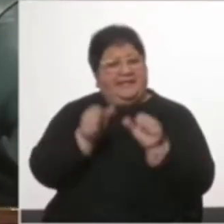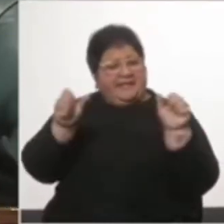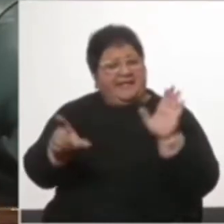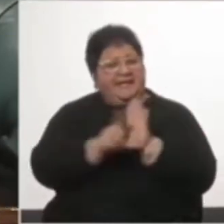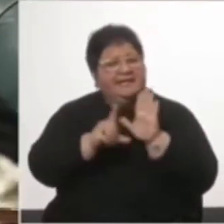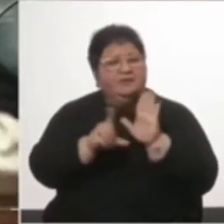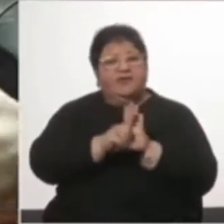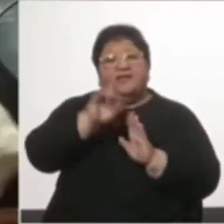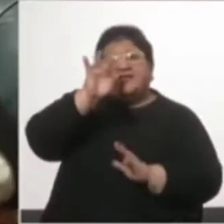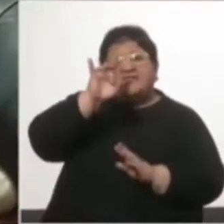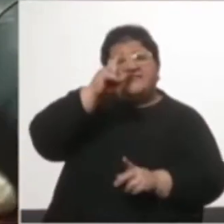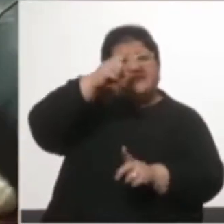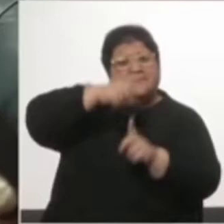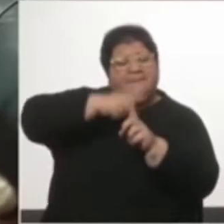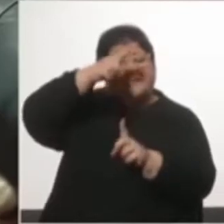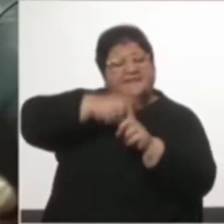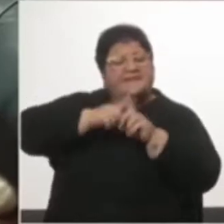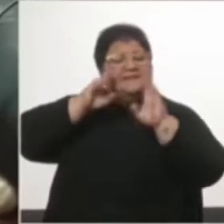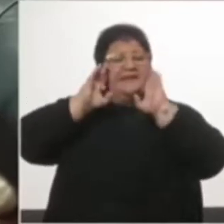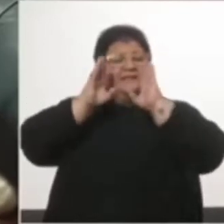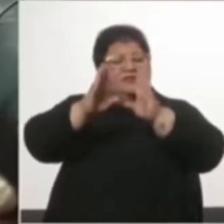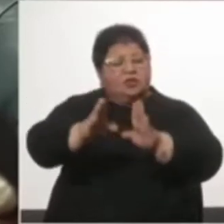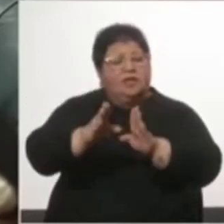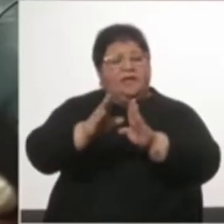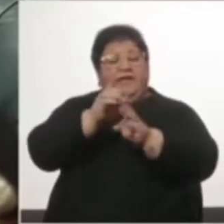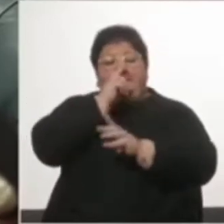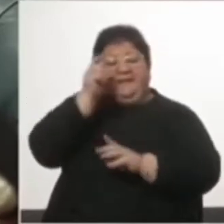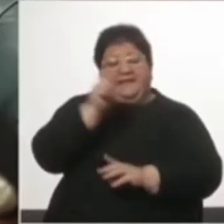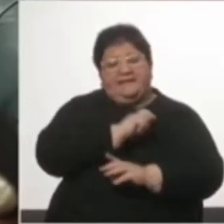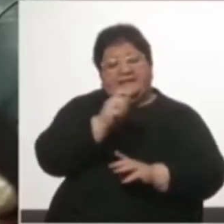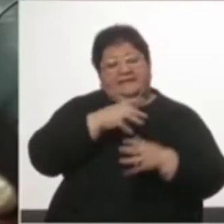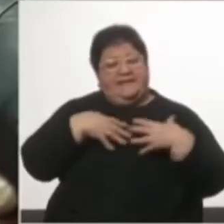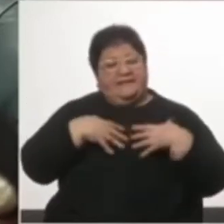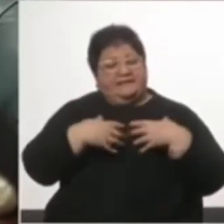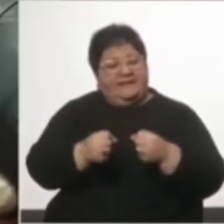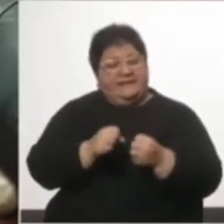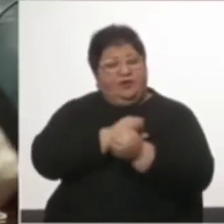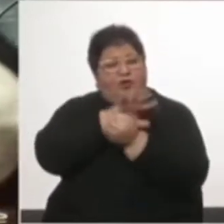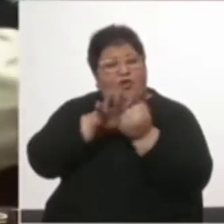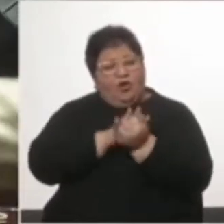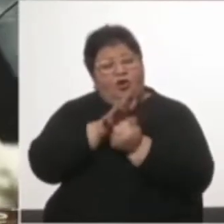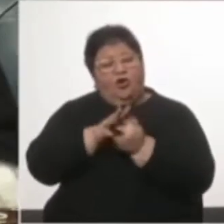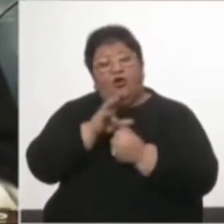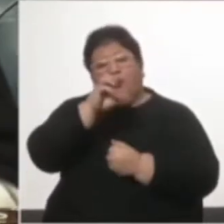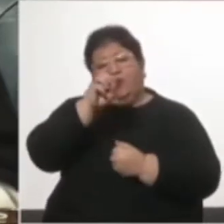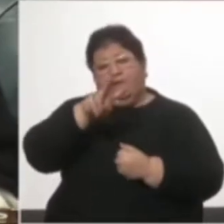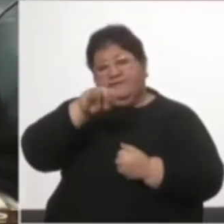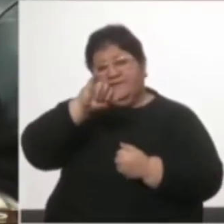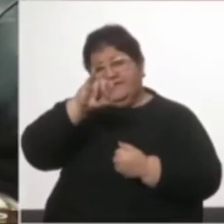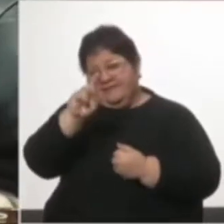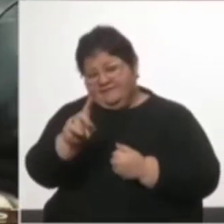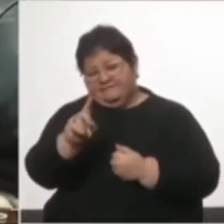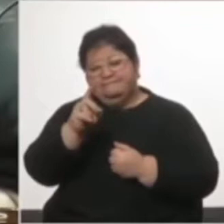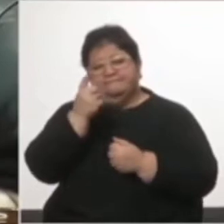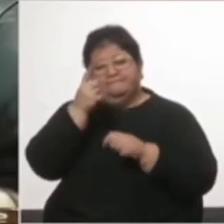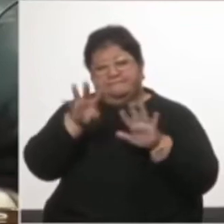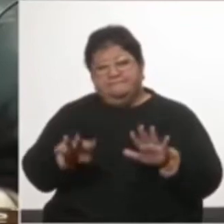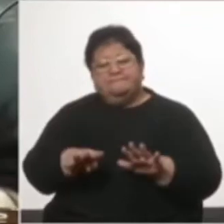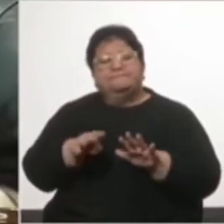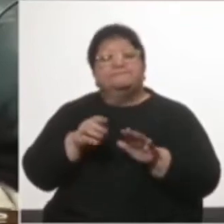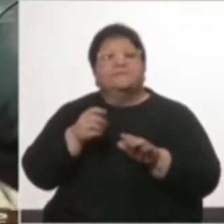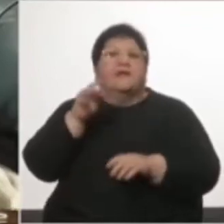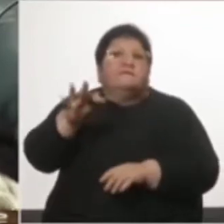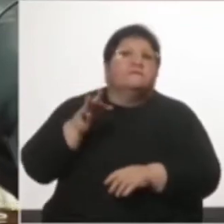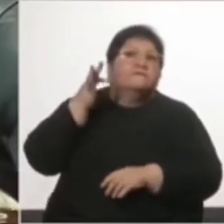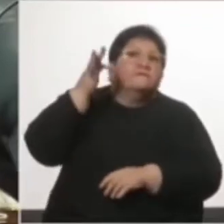meses de atención a la emergencia sanitaria del COVID-19 que atraviesa el país y las perspectivas futuras